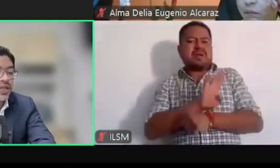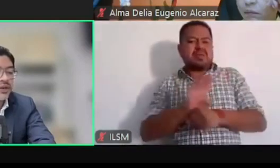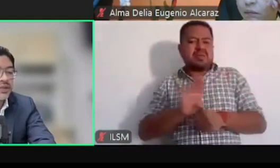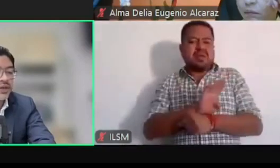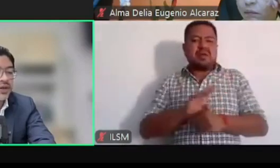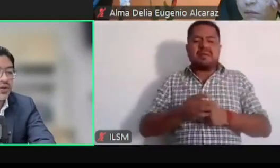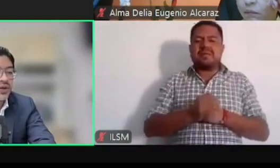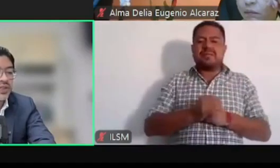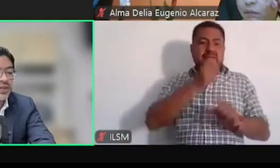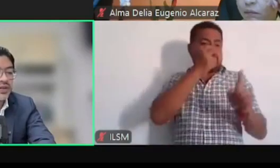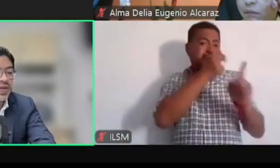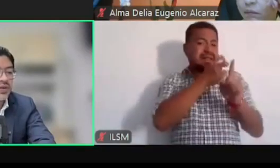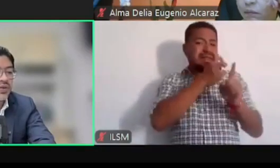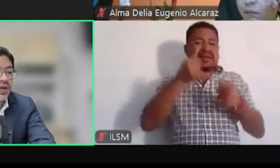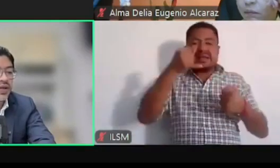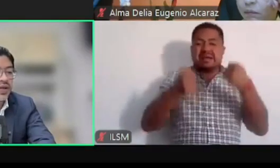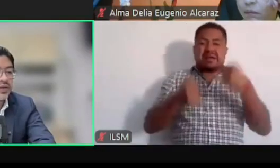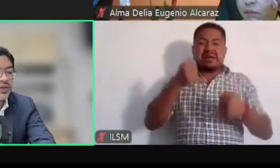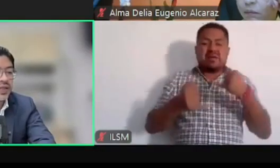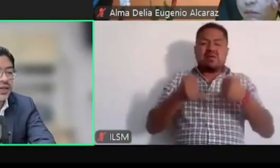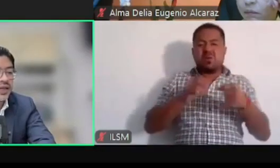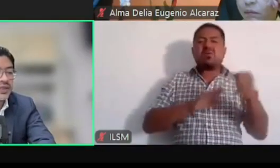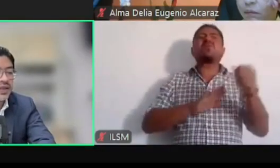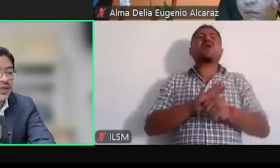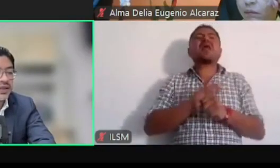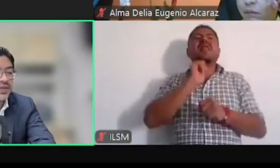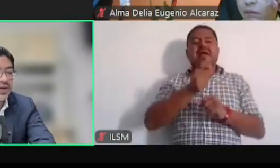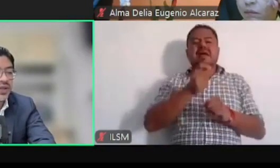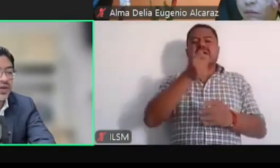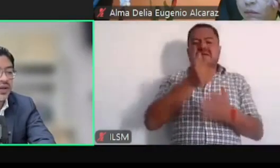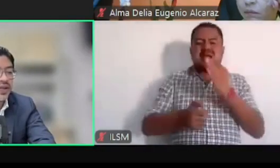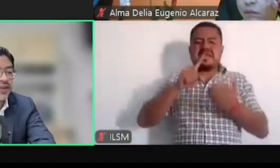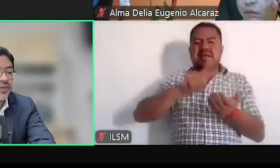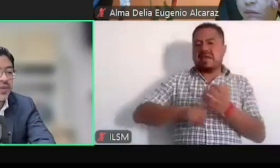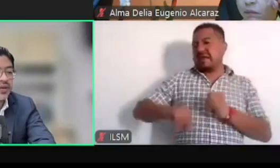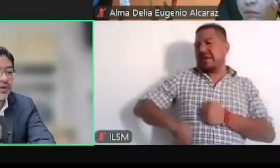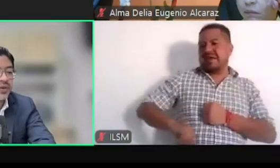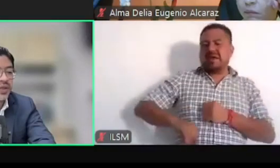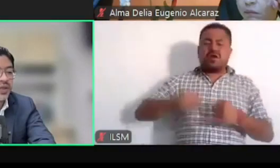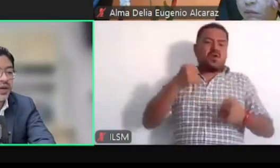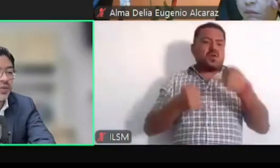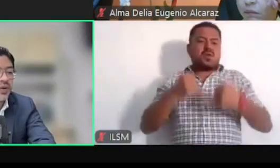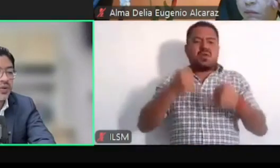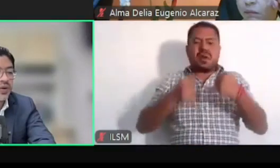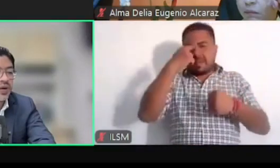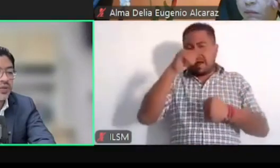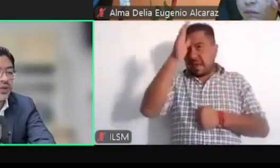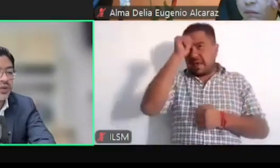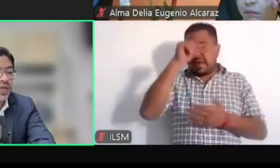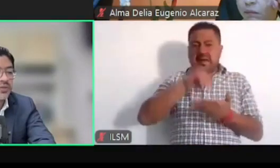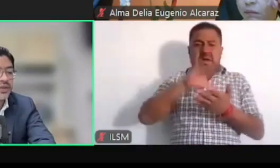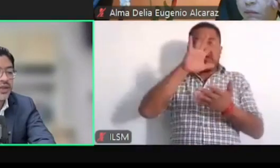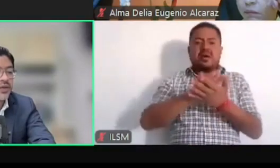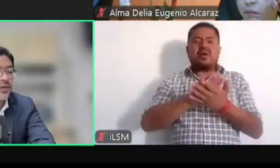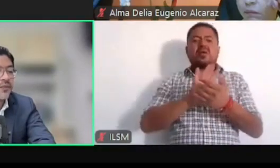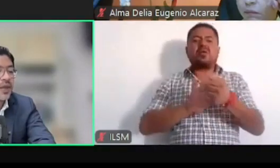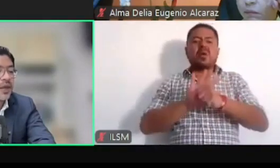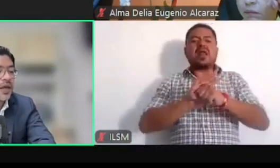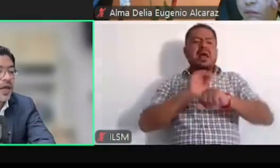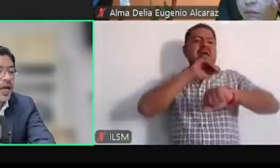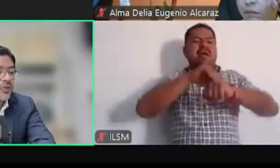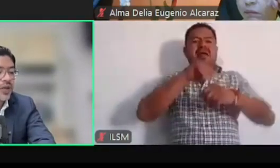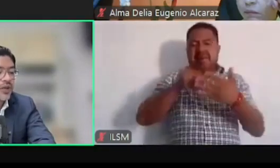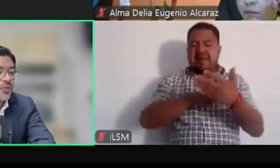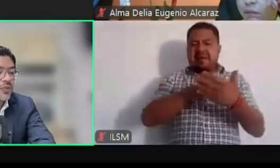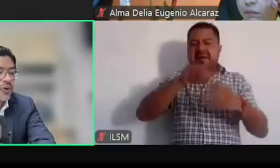que lleva este órgano jurisdiccional a concluir que el accionante carece de interés jurídico legítimo para controvertir el acuerdo del órgano electoral administrativo